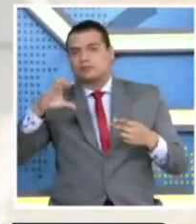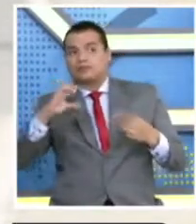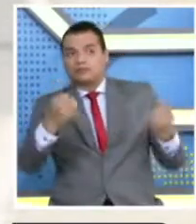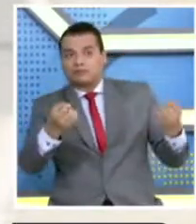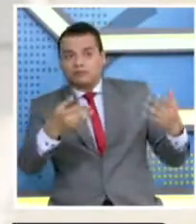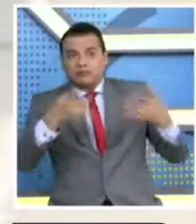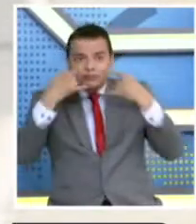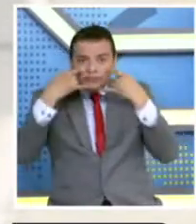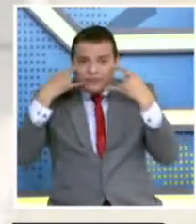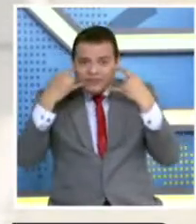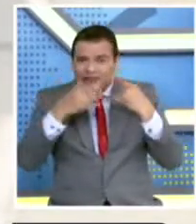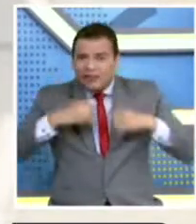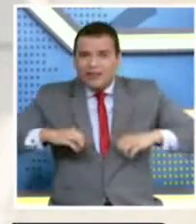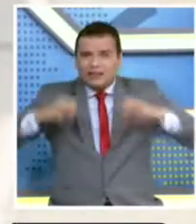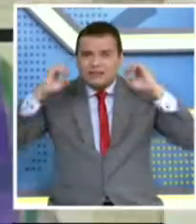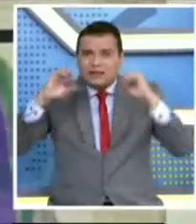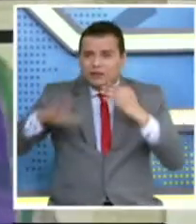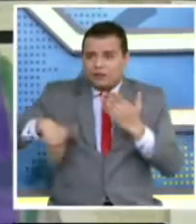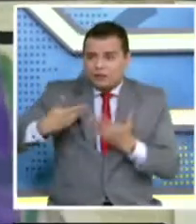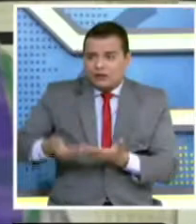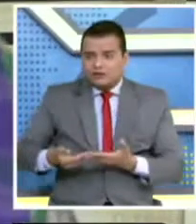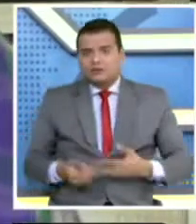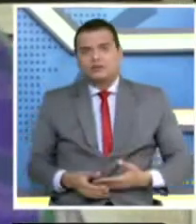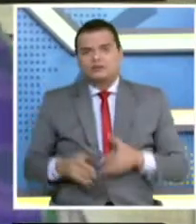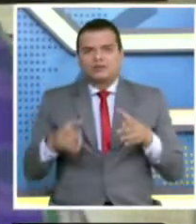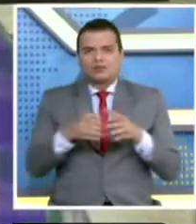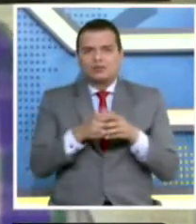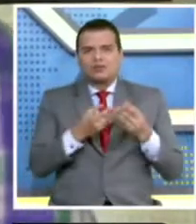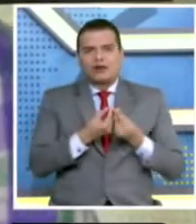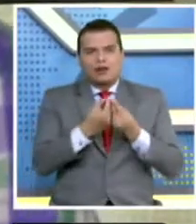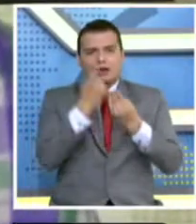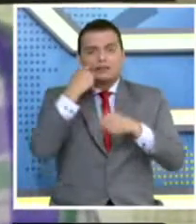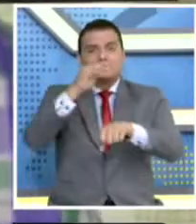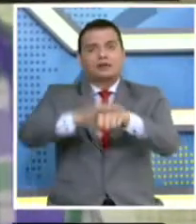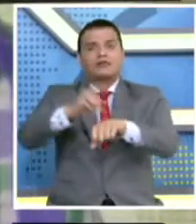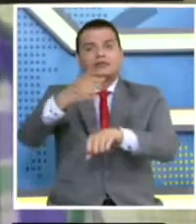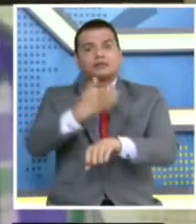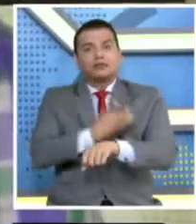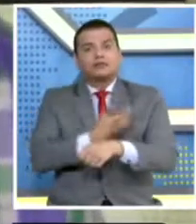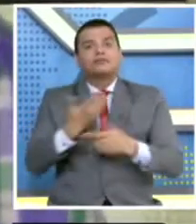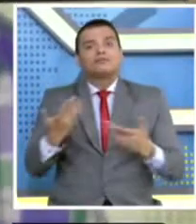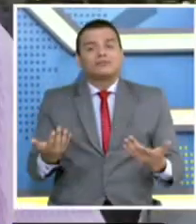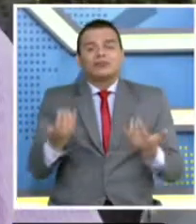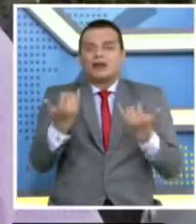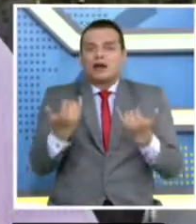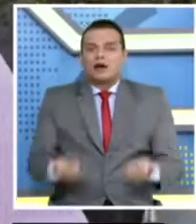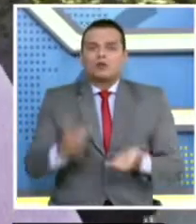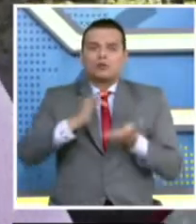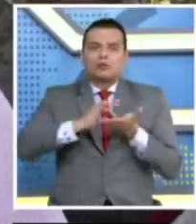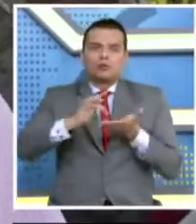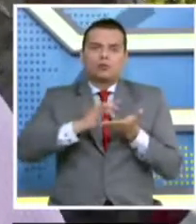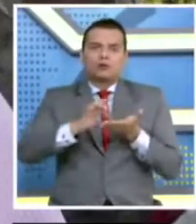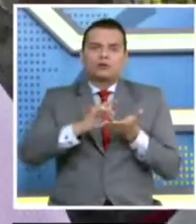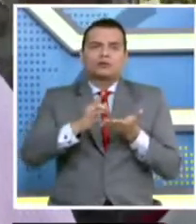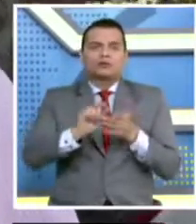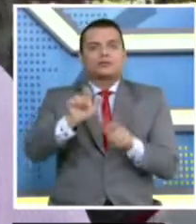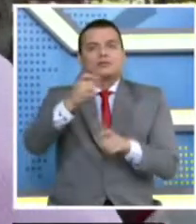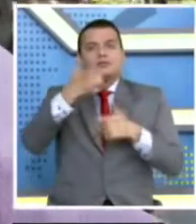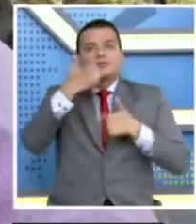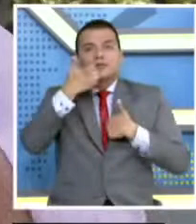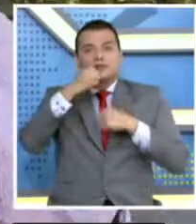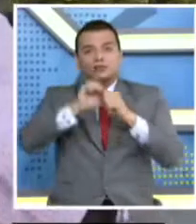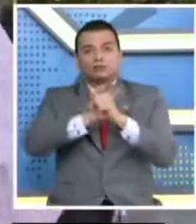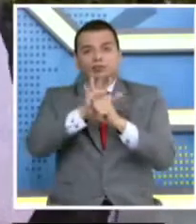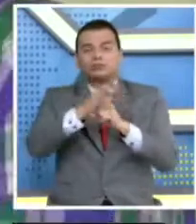tapabocas para los privados de la libertad. Los concejales de Cali le han pedido al alcalde trasladar de manera urgente a los pacientes